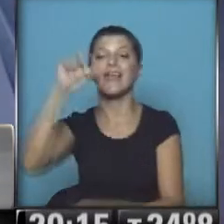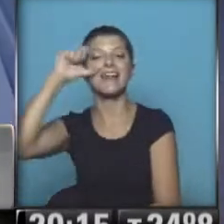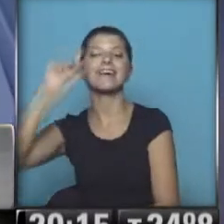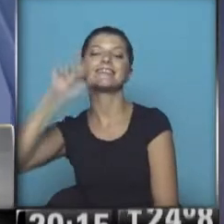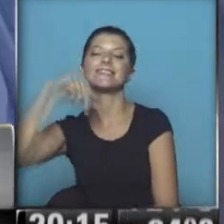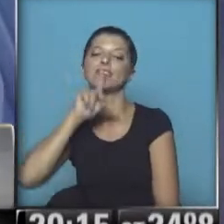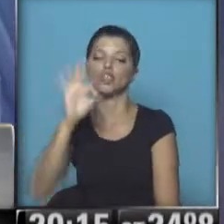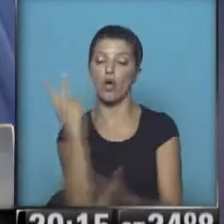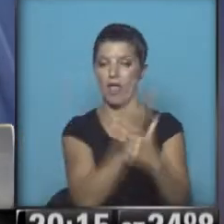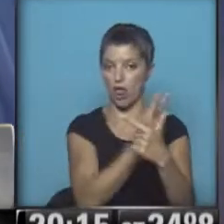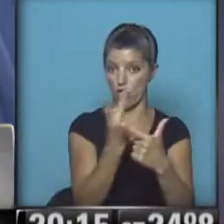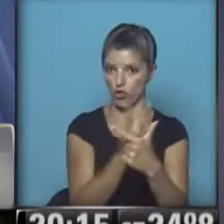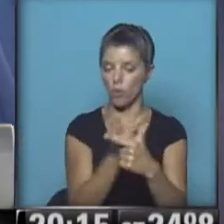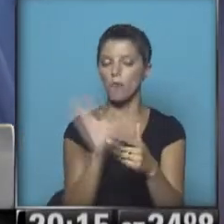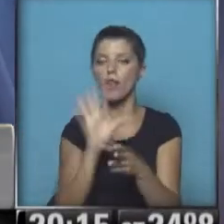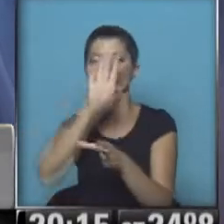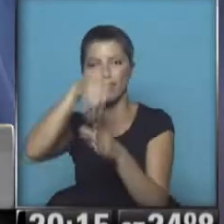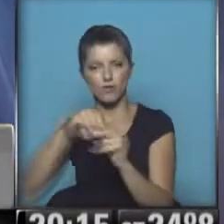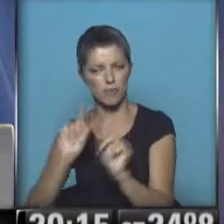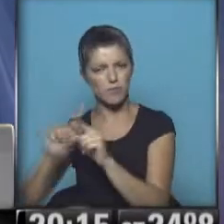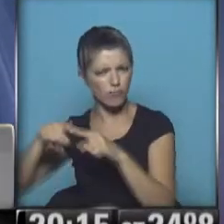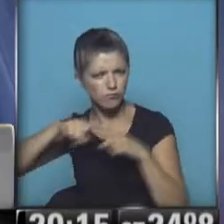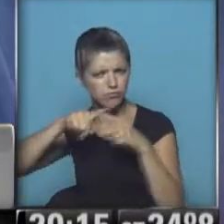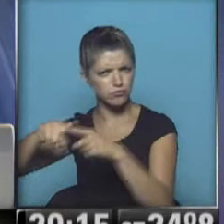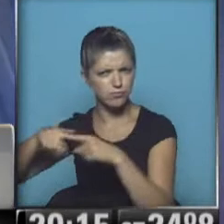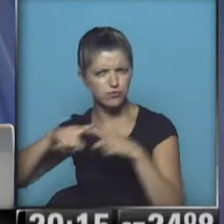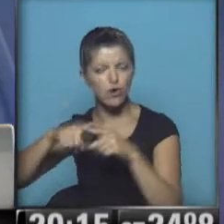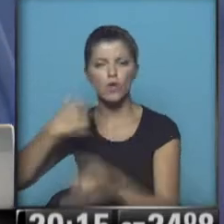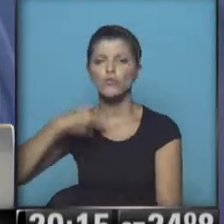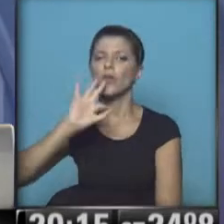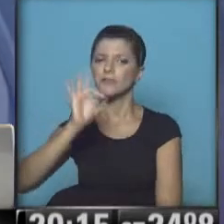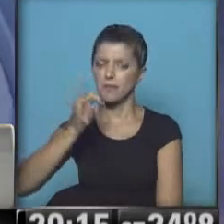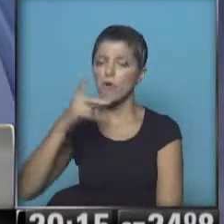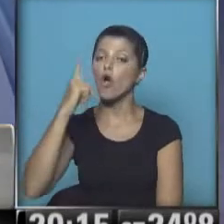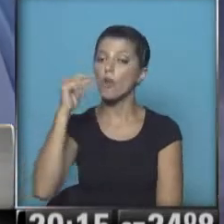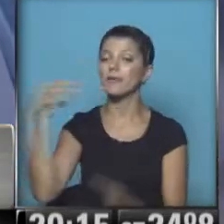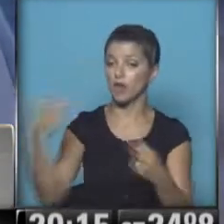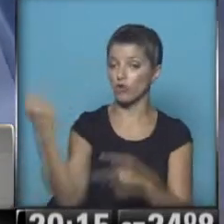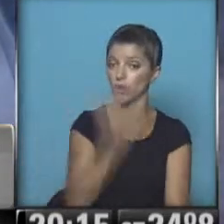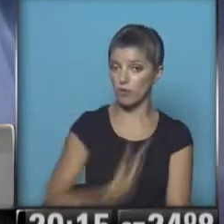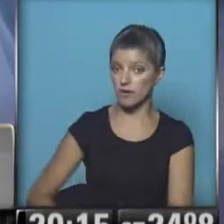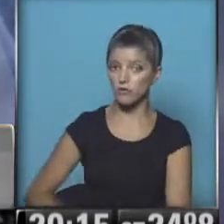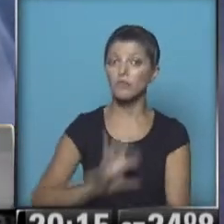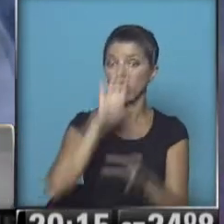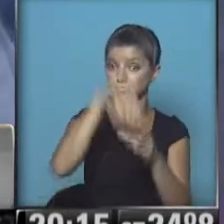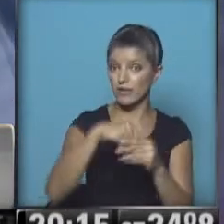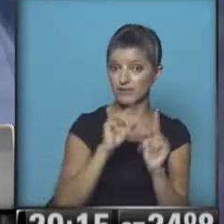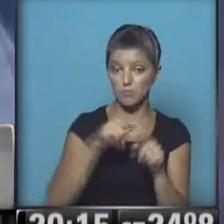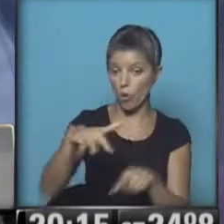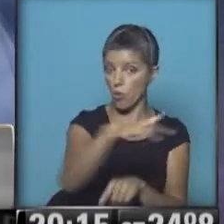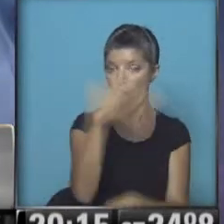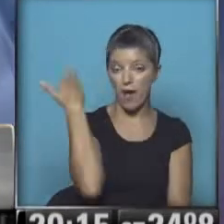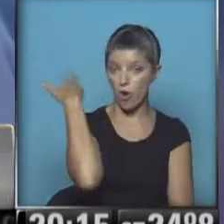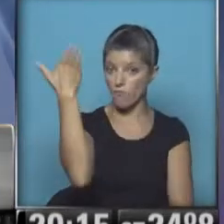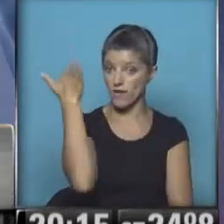generó realmente debates internos, profundos. Sabemos que hay hombres de la oposición que estaban en esa misma conferencia